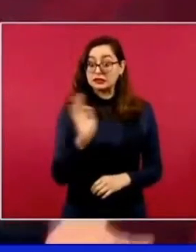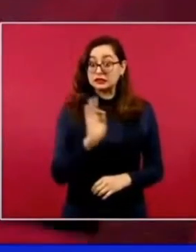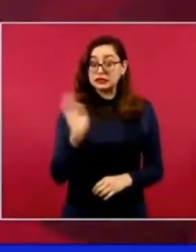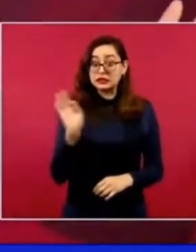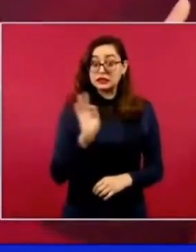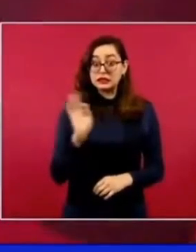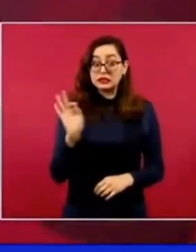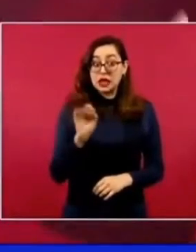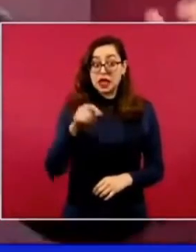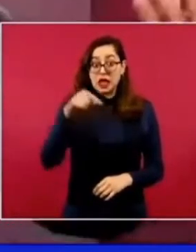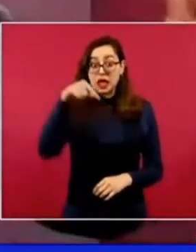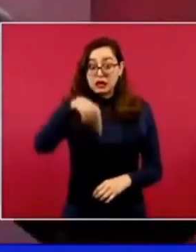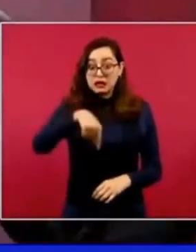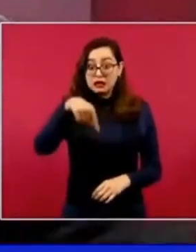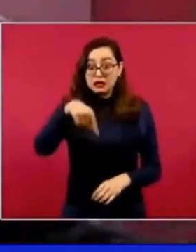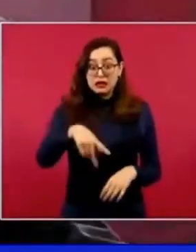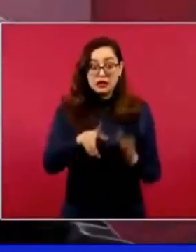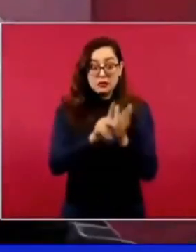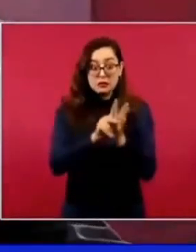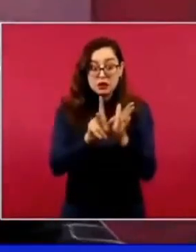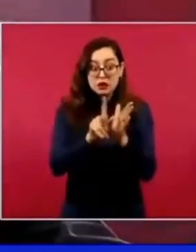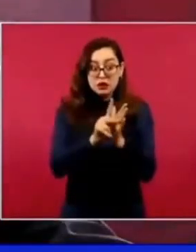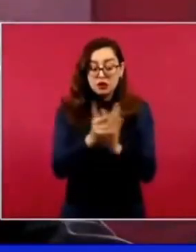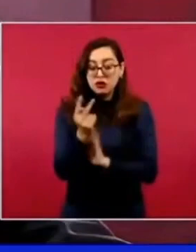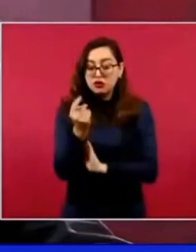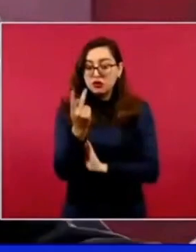no pasen esta serie.